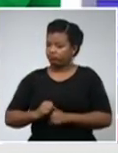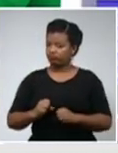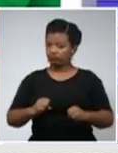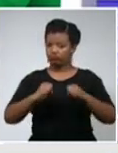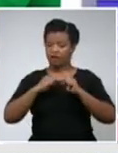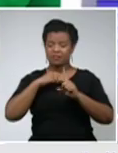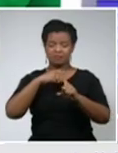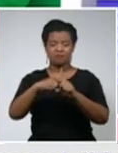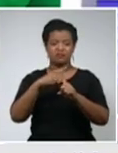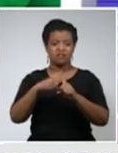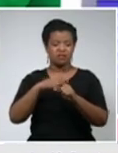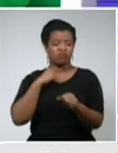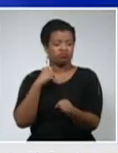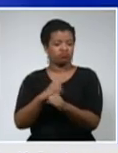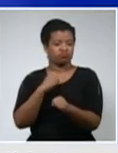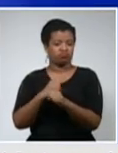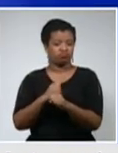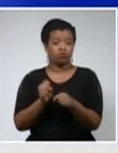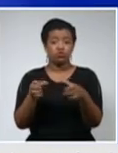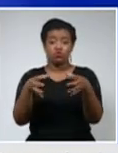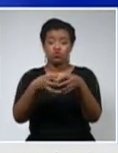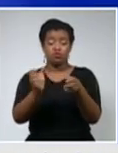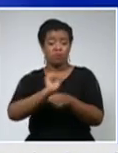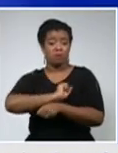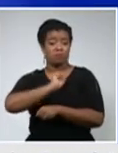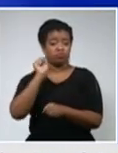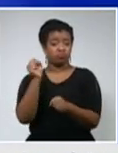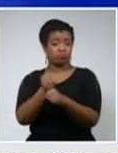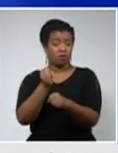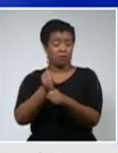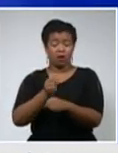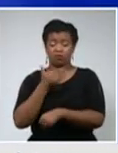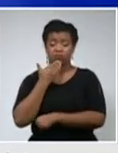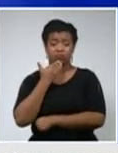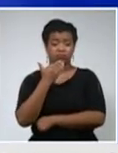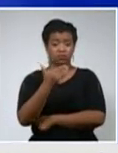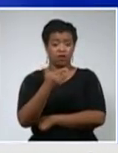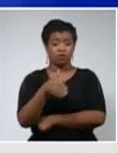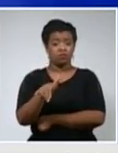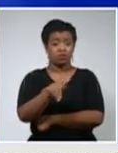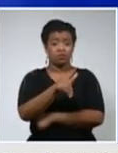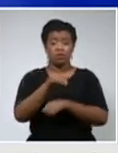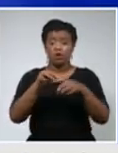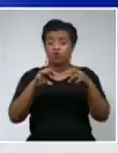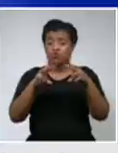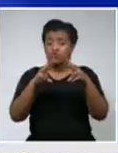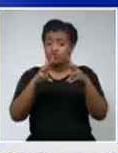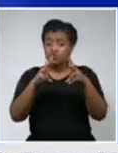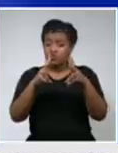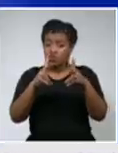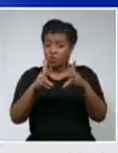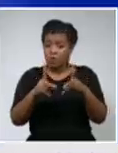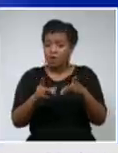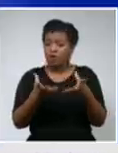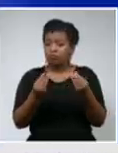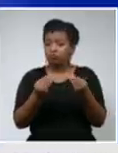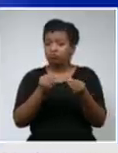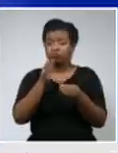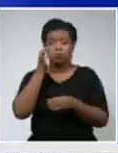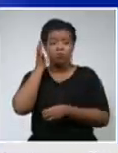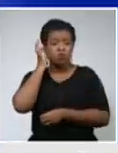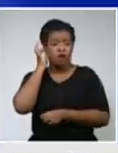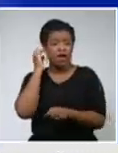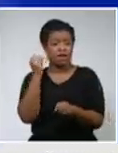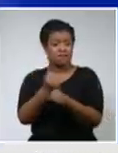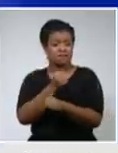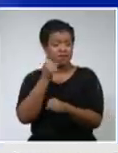hay que reconocerlo. Un colectivo Proeza Laboral. Proeza Laboral, además con un número importante de mujeres en sus